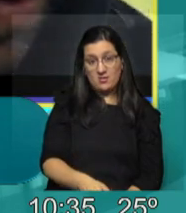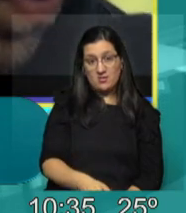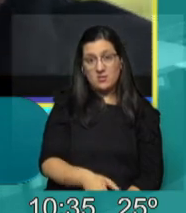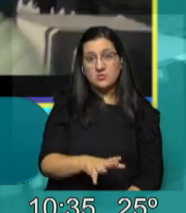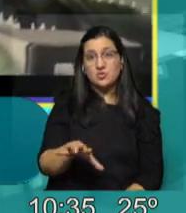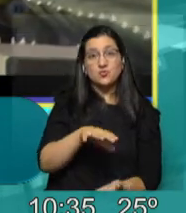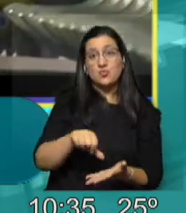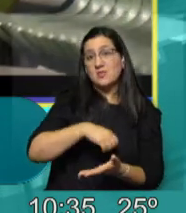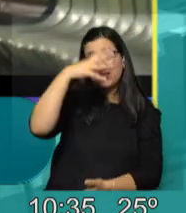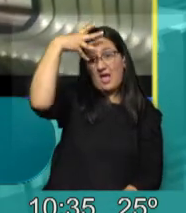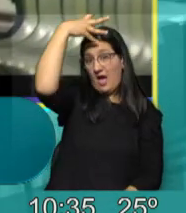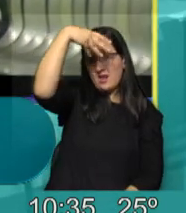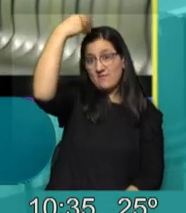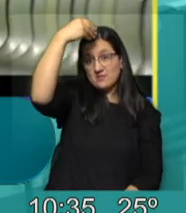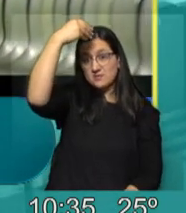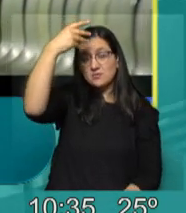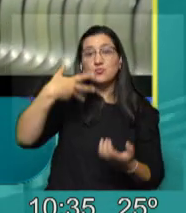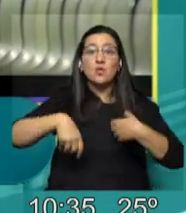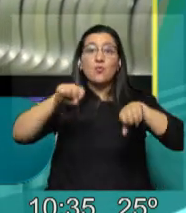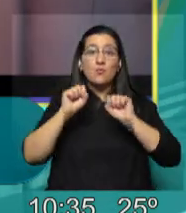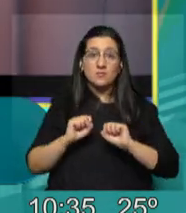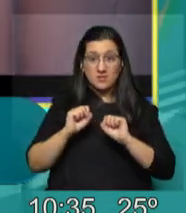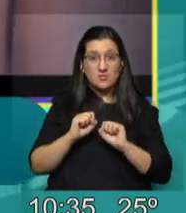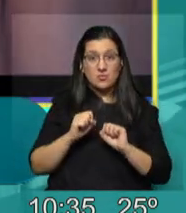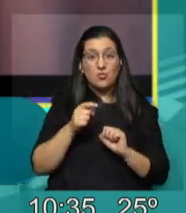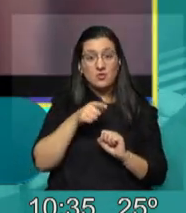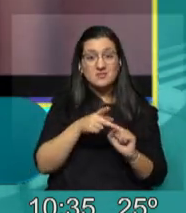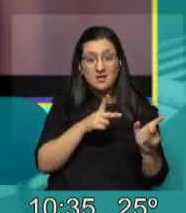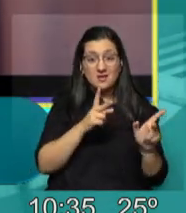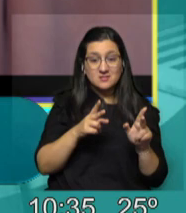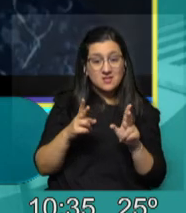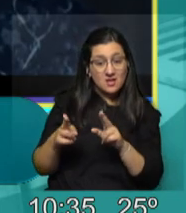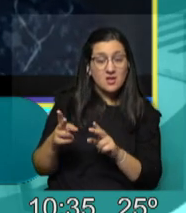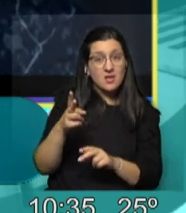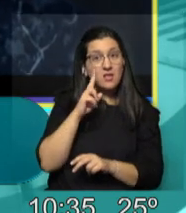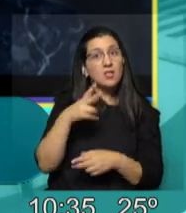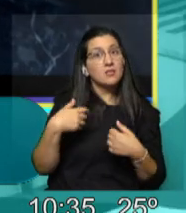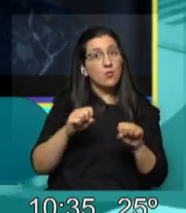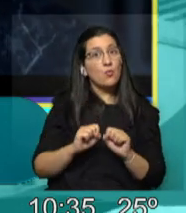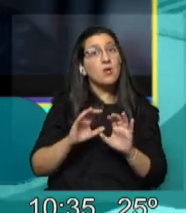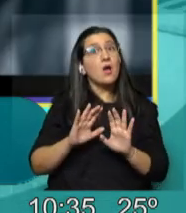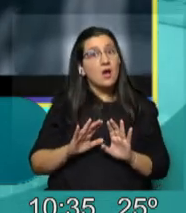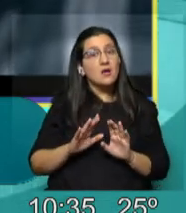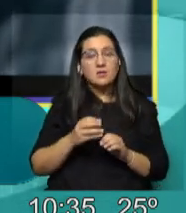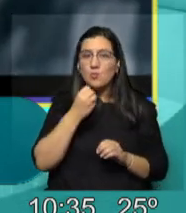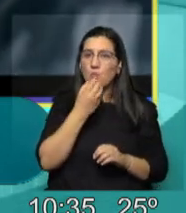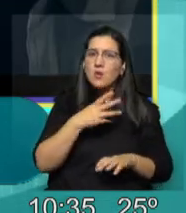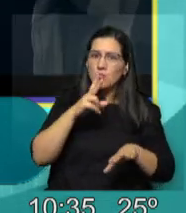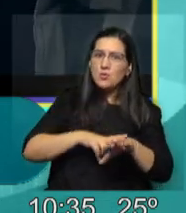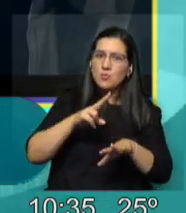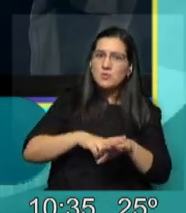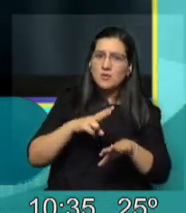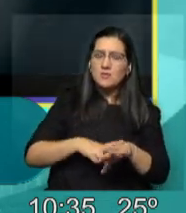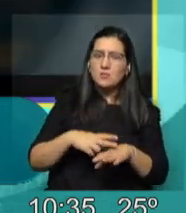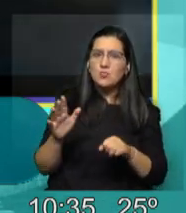árabes, prácticamente. Son pequeños descubrimientos que uno hace con esta miniserie, que está muy bien, está muy recomendable, está